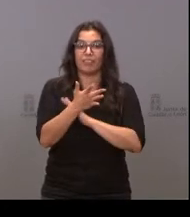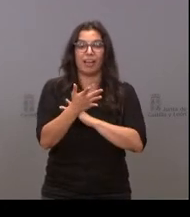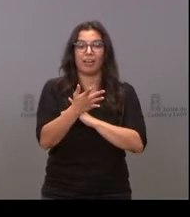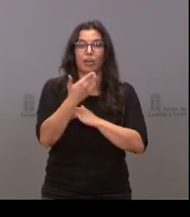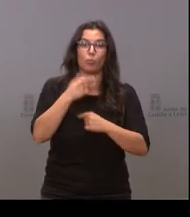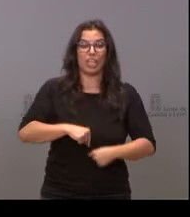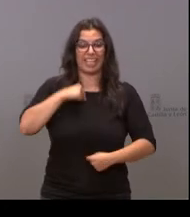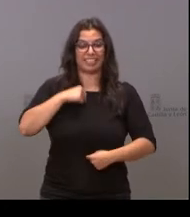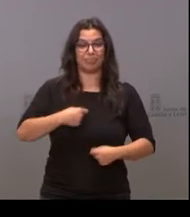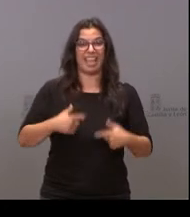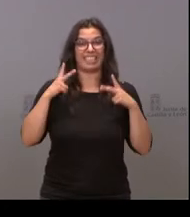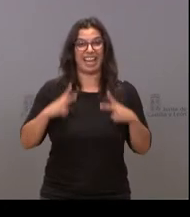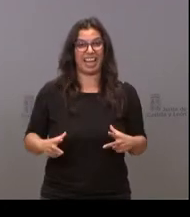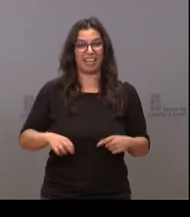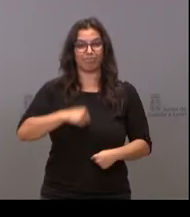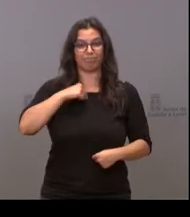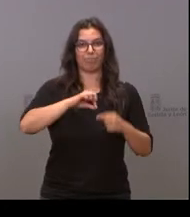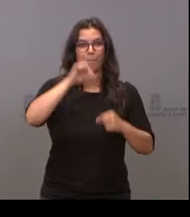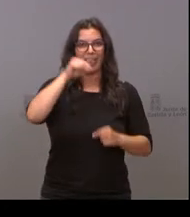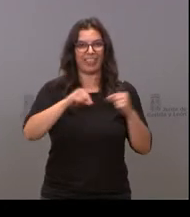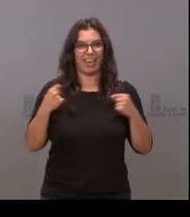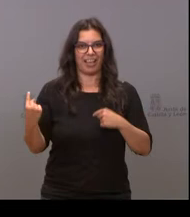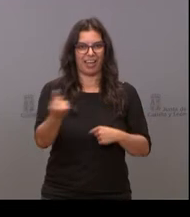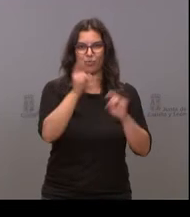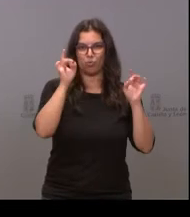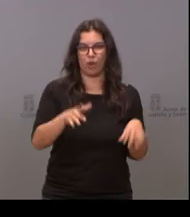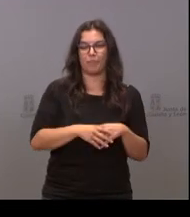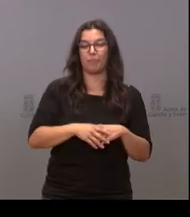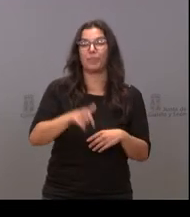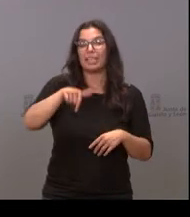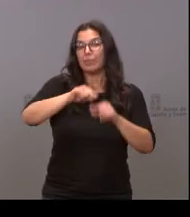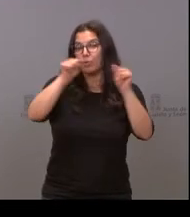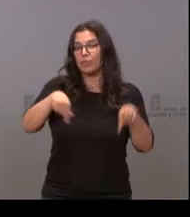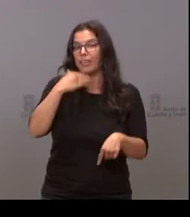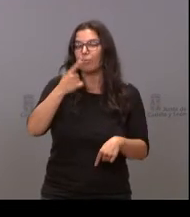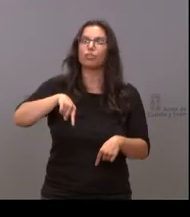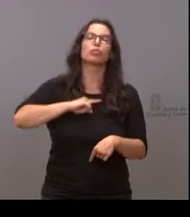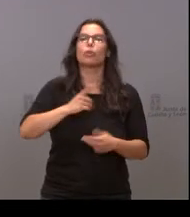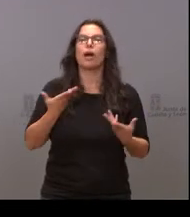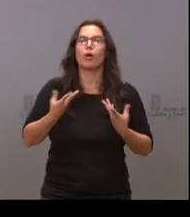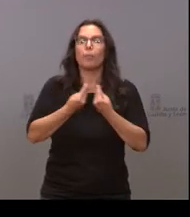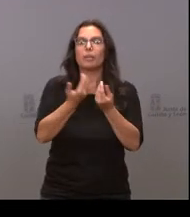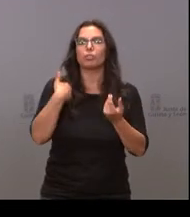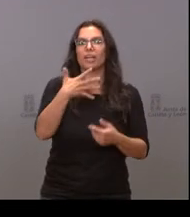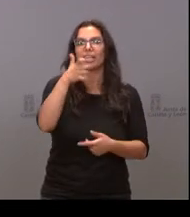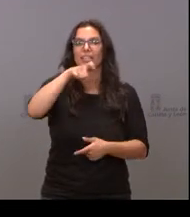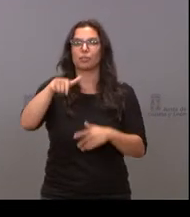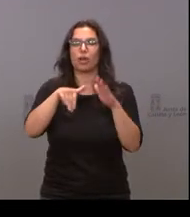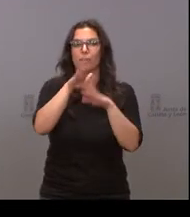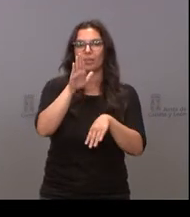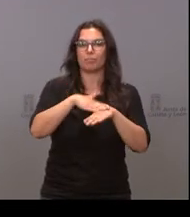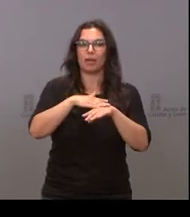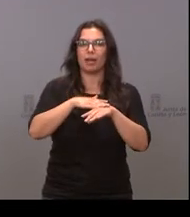persona a través de estos servicios sólo en la provincia de zamora estamos acompañando ya a más de 500 personas en la